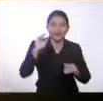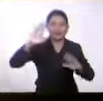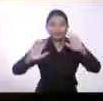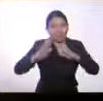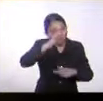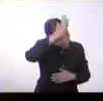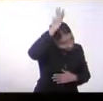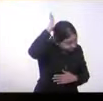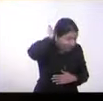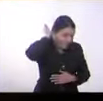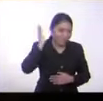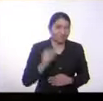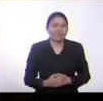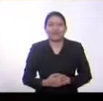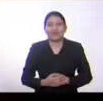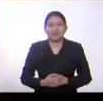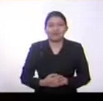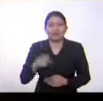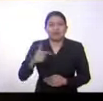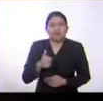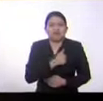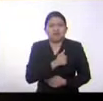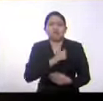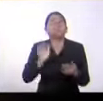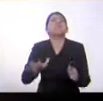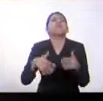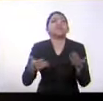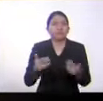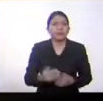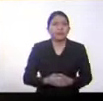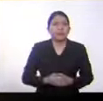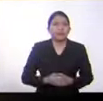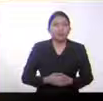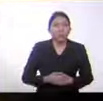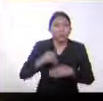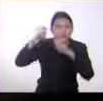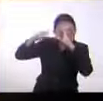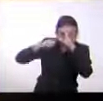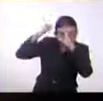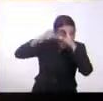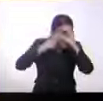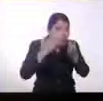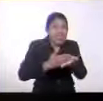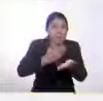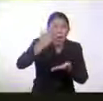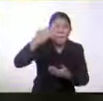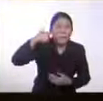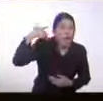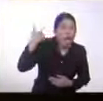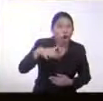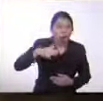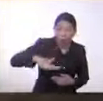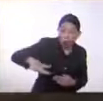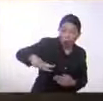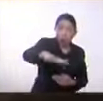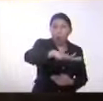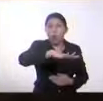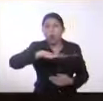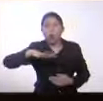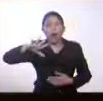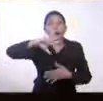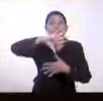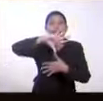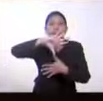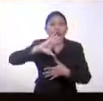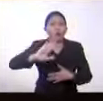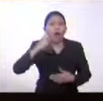Chambinde. Su misión: documentar a los animales más salvajes y peligrosos de las Américas como